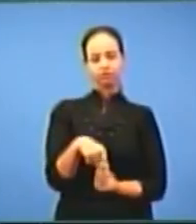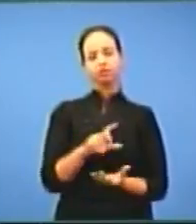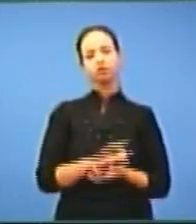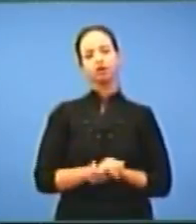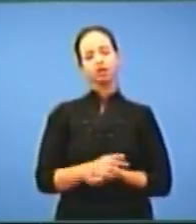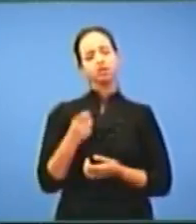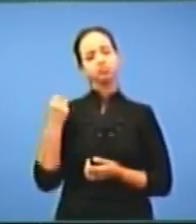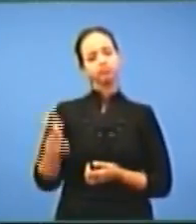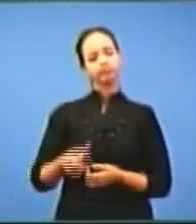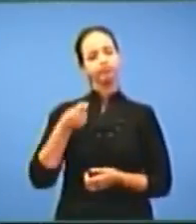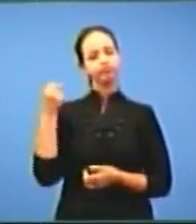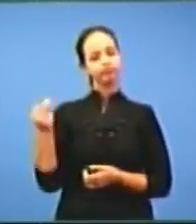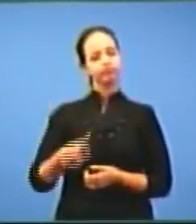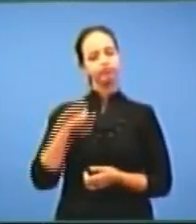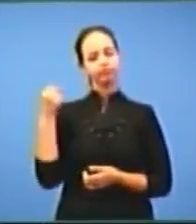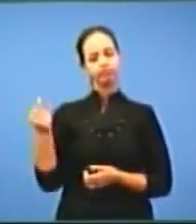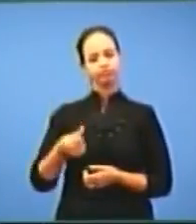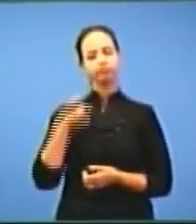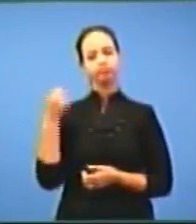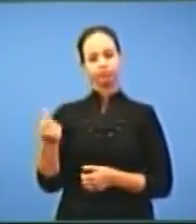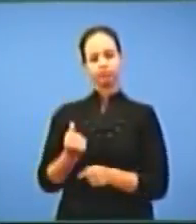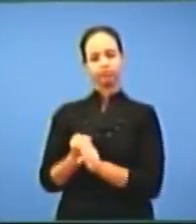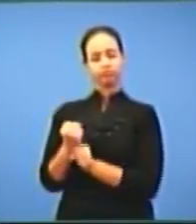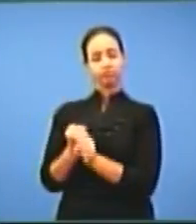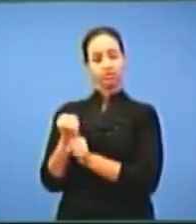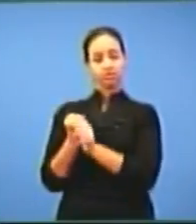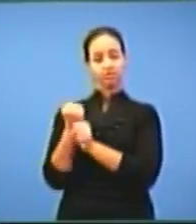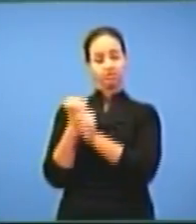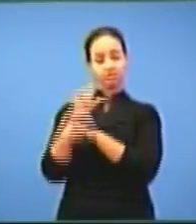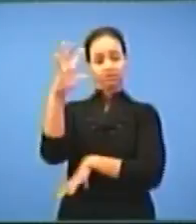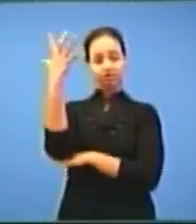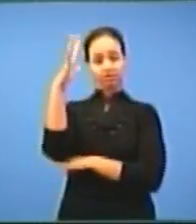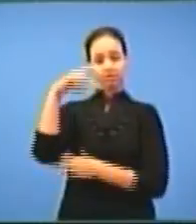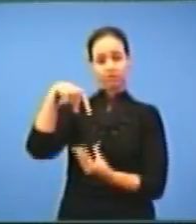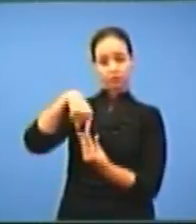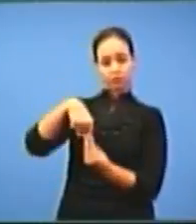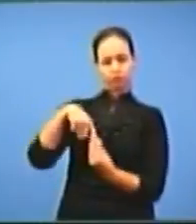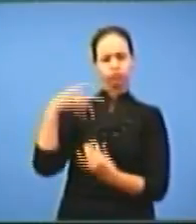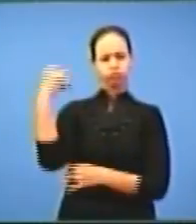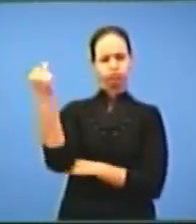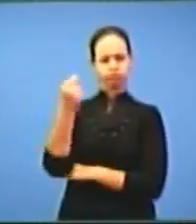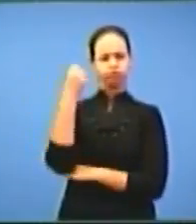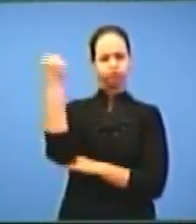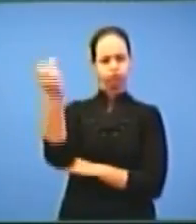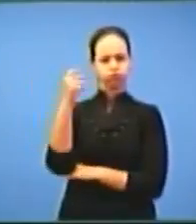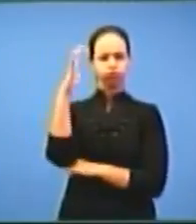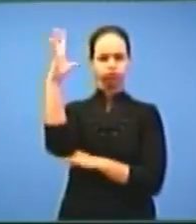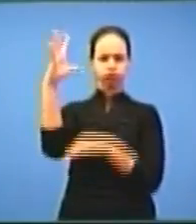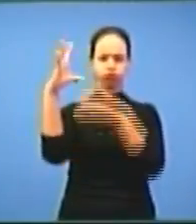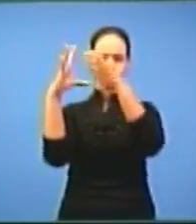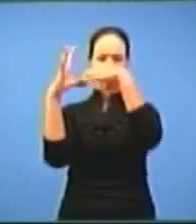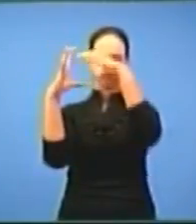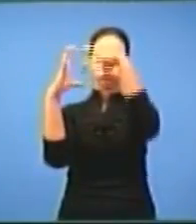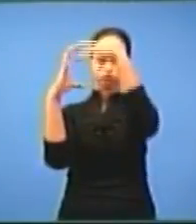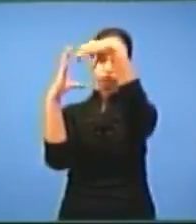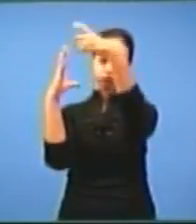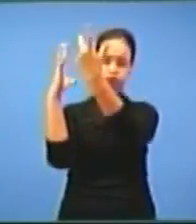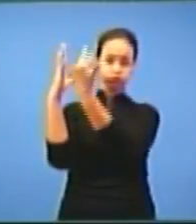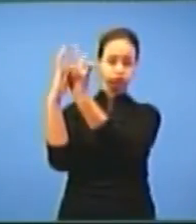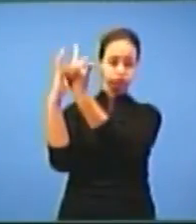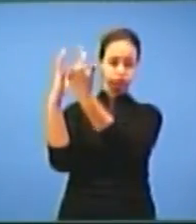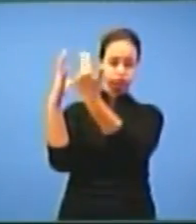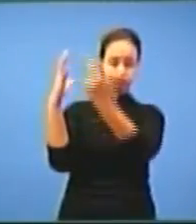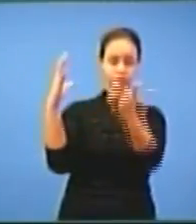milenaria y ella nunca dejó de dar frutos, y ella no dejaba de dar frutos por causa de nuestra